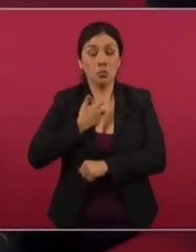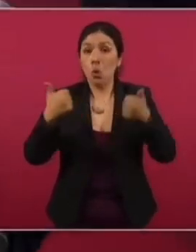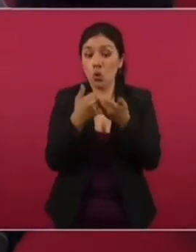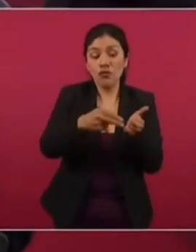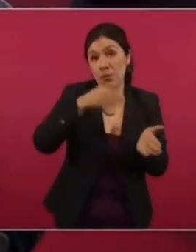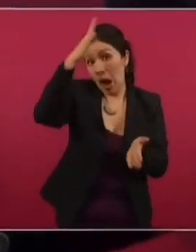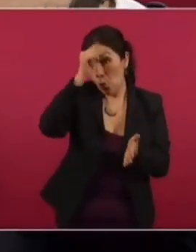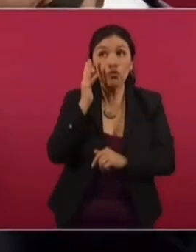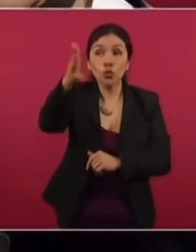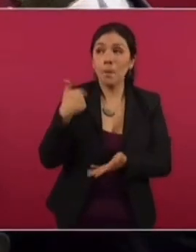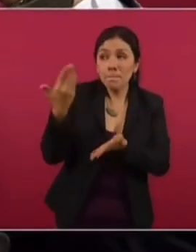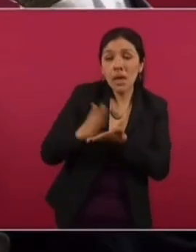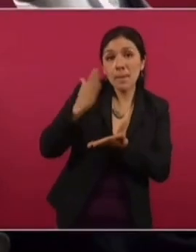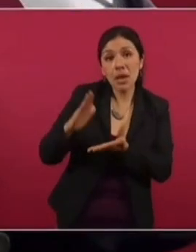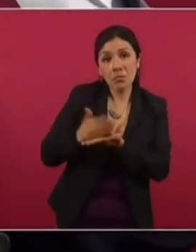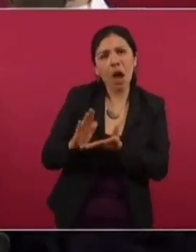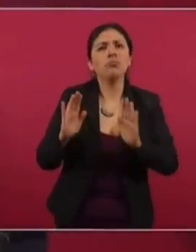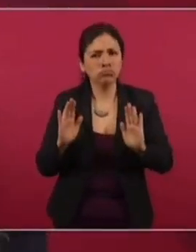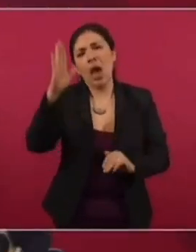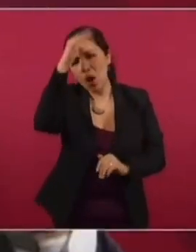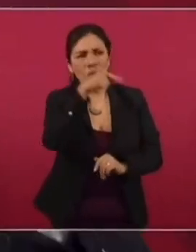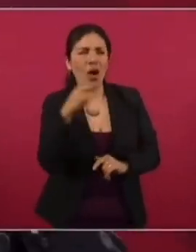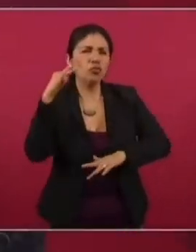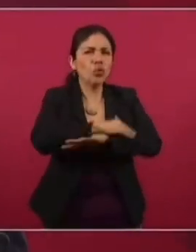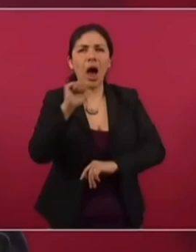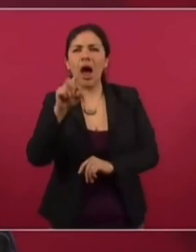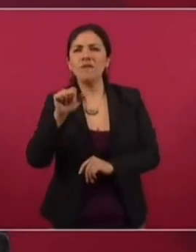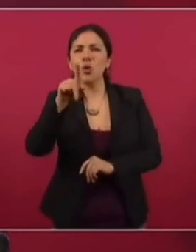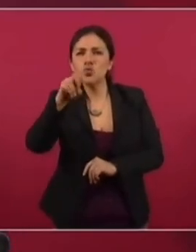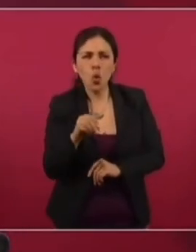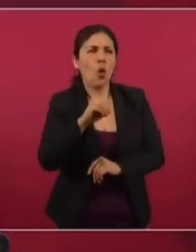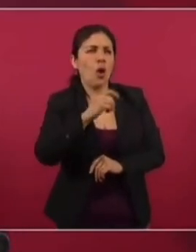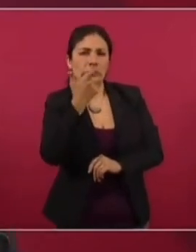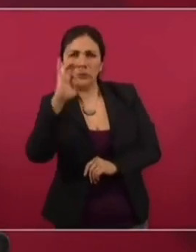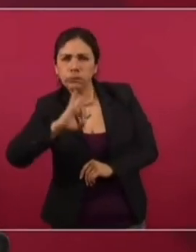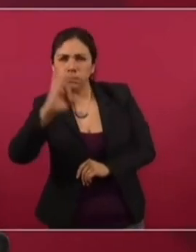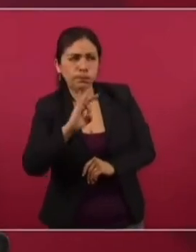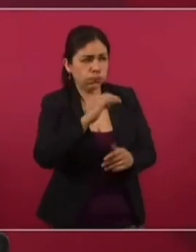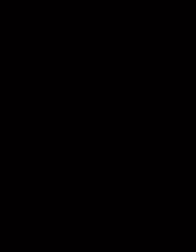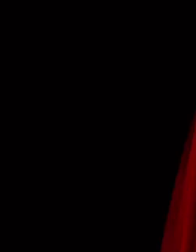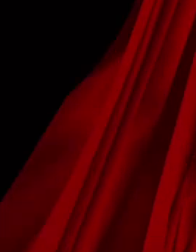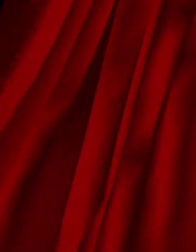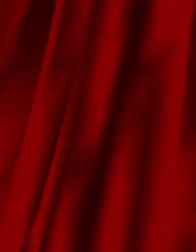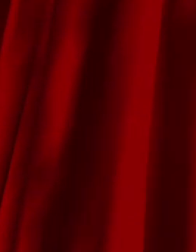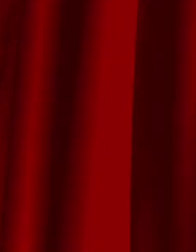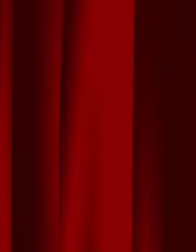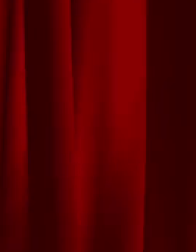firma un convenio de pago, de acuerdo al avalúo y los intereses, se les entrega a ellos.